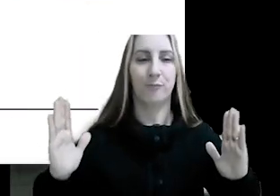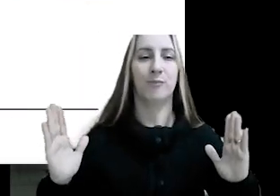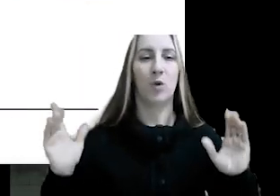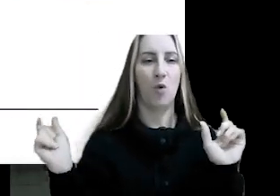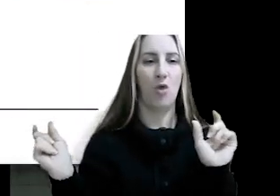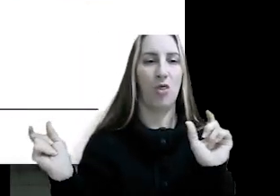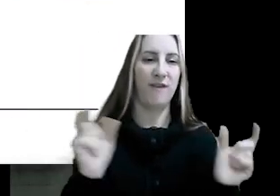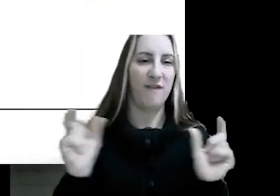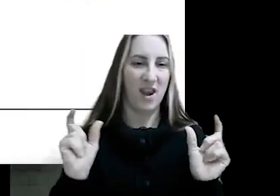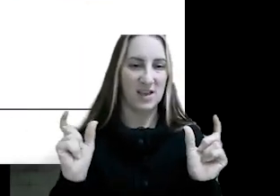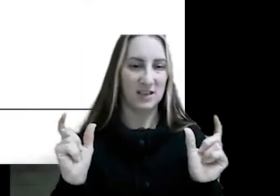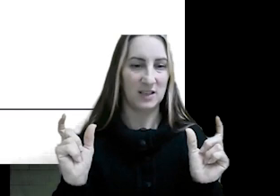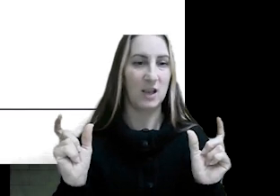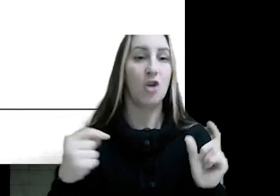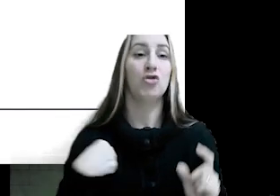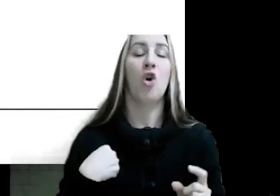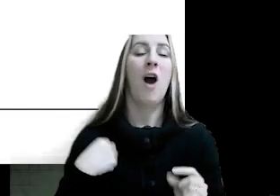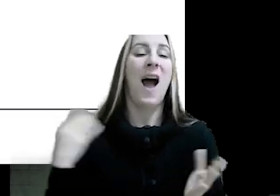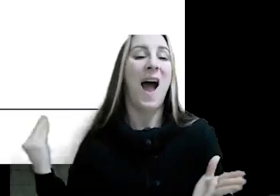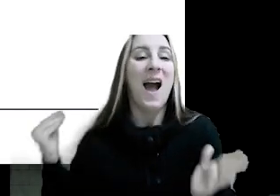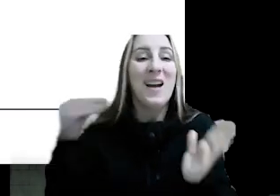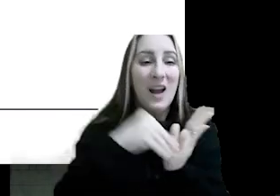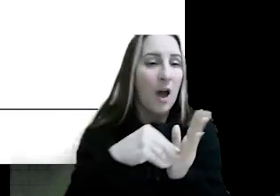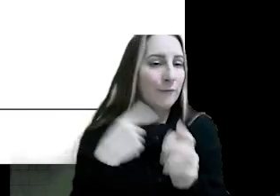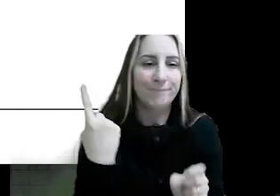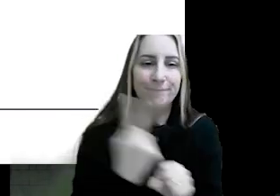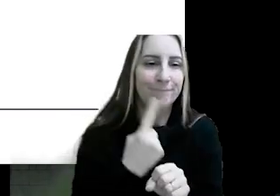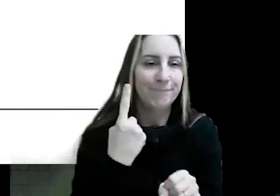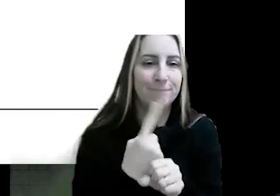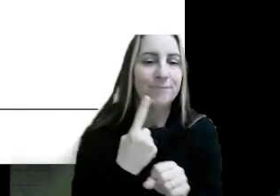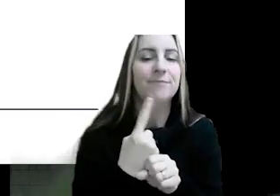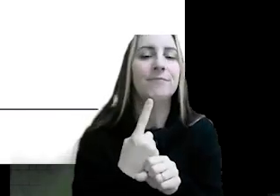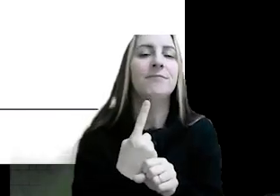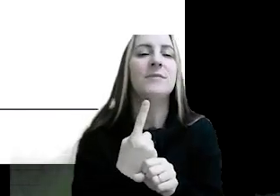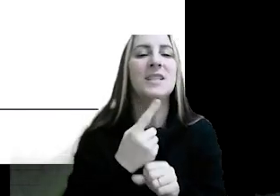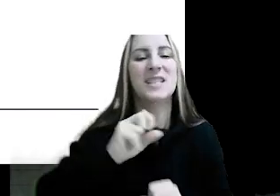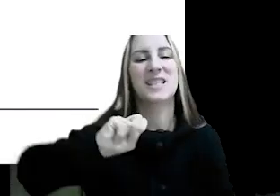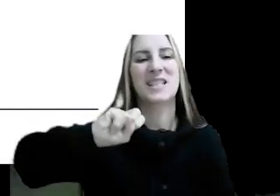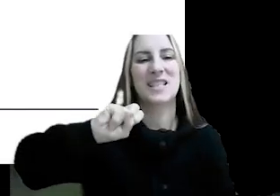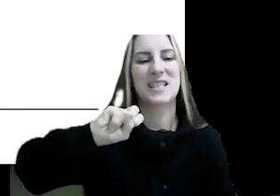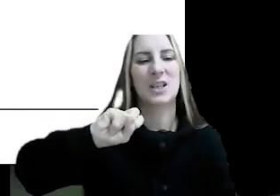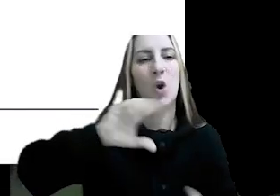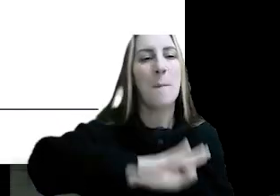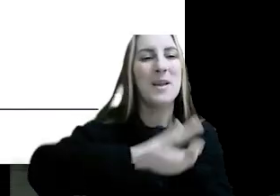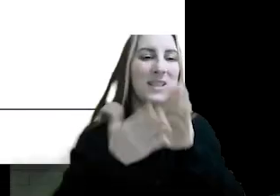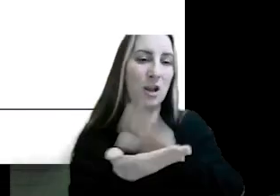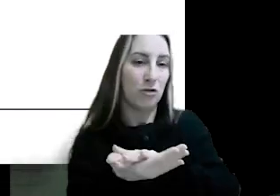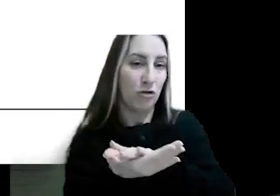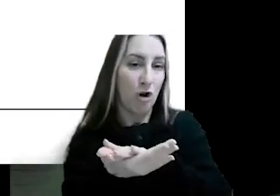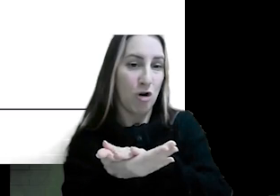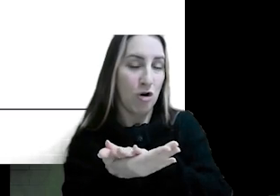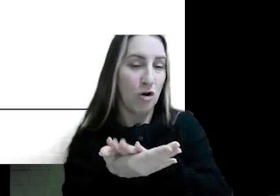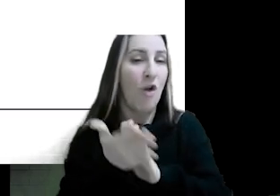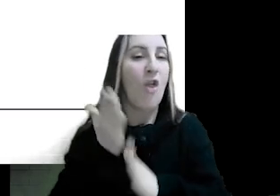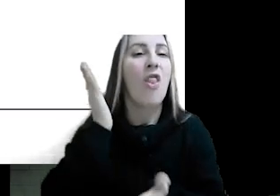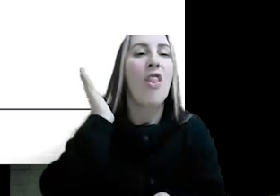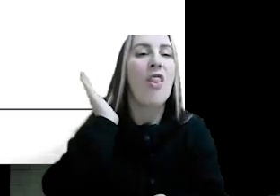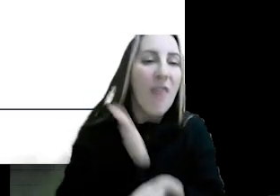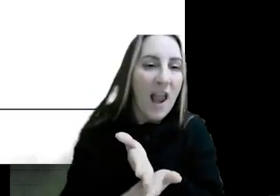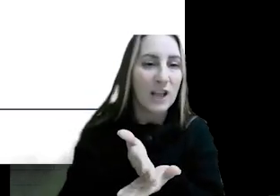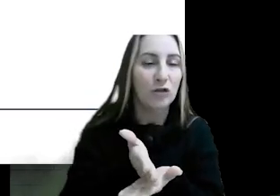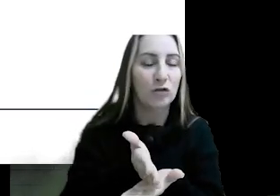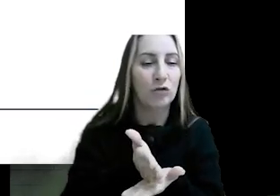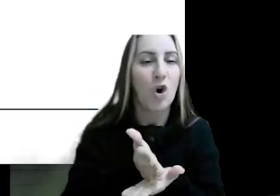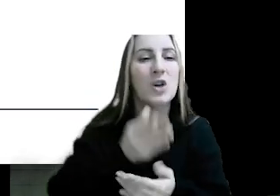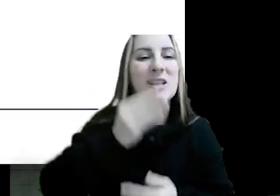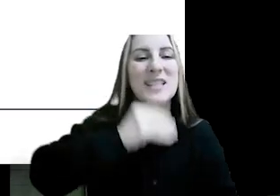yo no podría eh, agregar el segundo, la compensación a lo que es el delito de